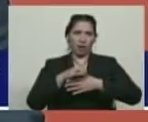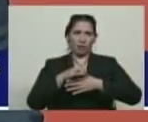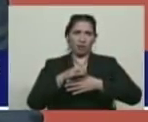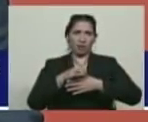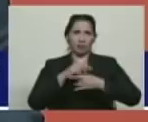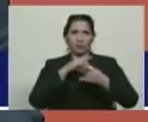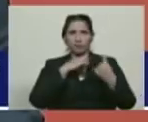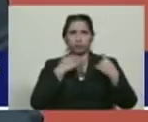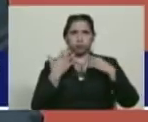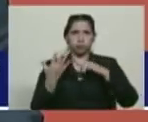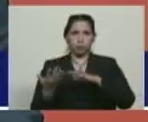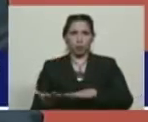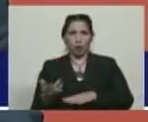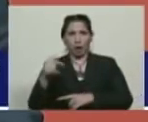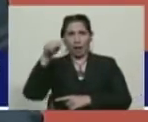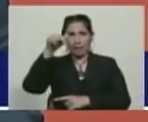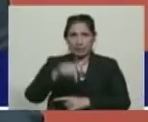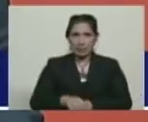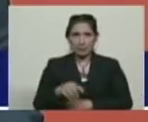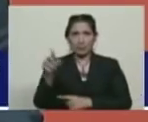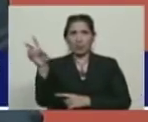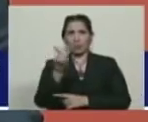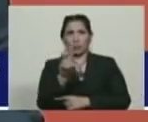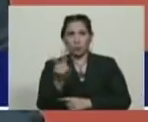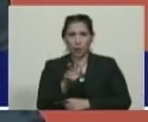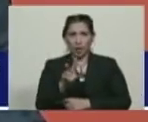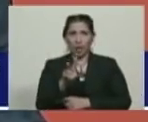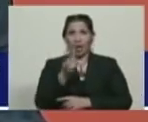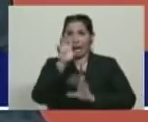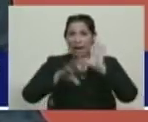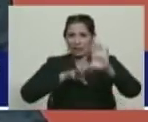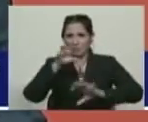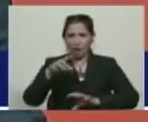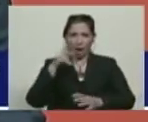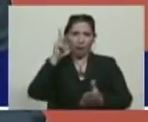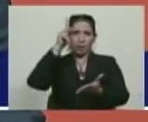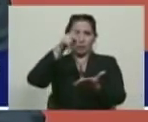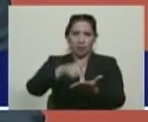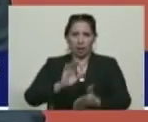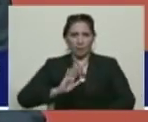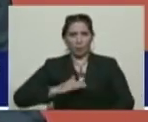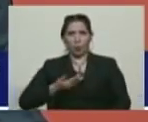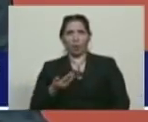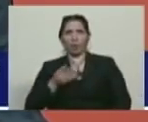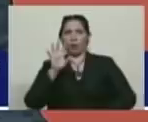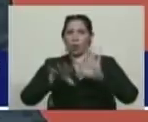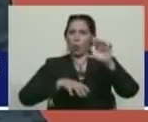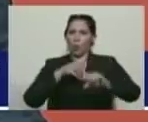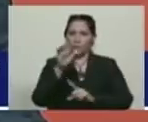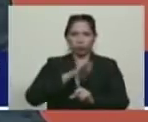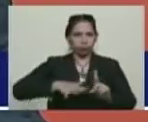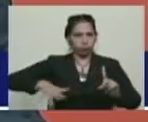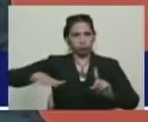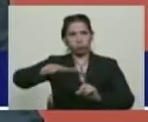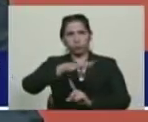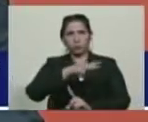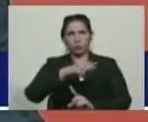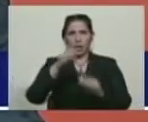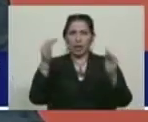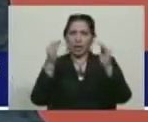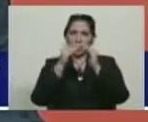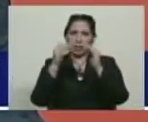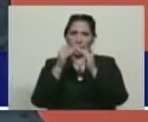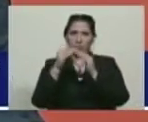en venezuela llegue de manera oportuna a todas las los hogares